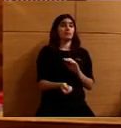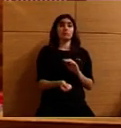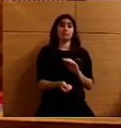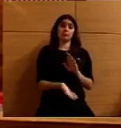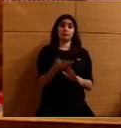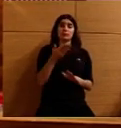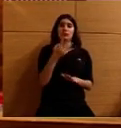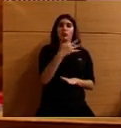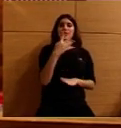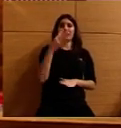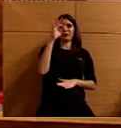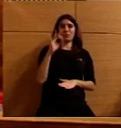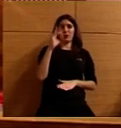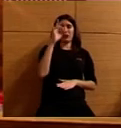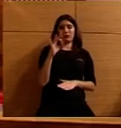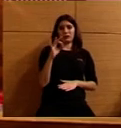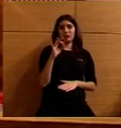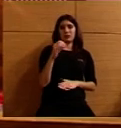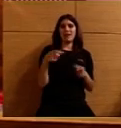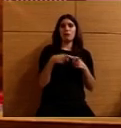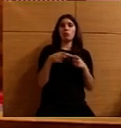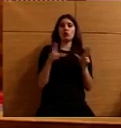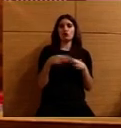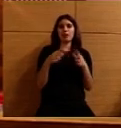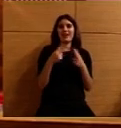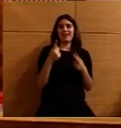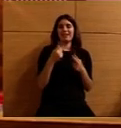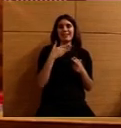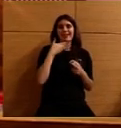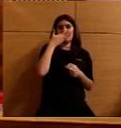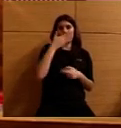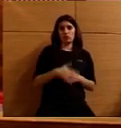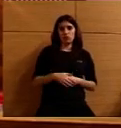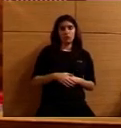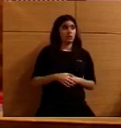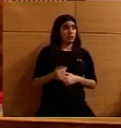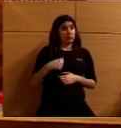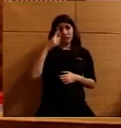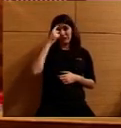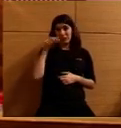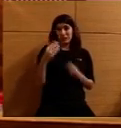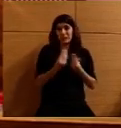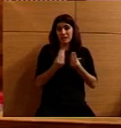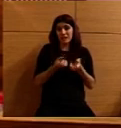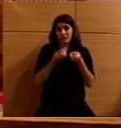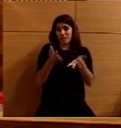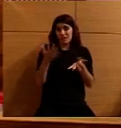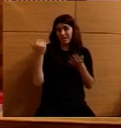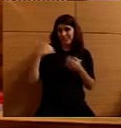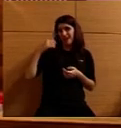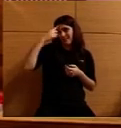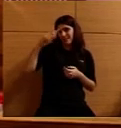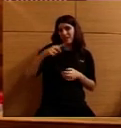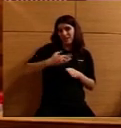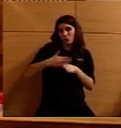del 44% en la partida del bono social térmico. Yo creo que con estos datos ustedes